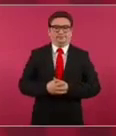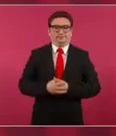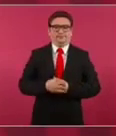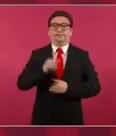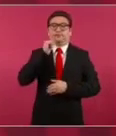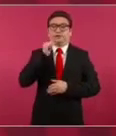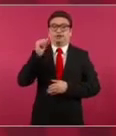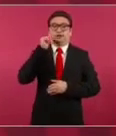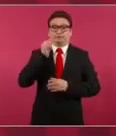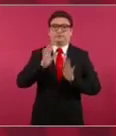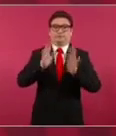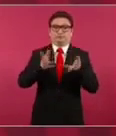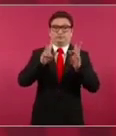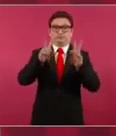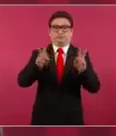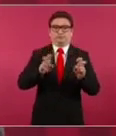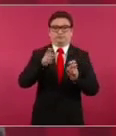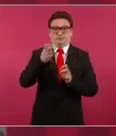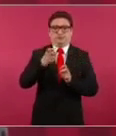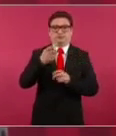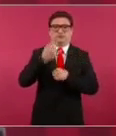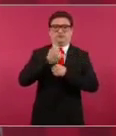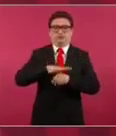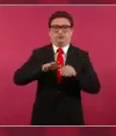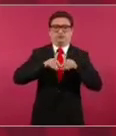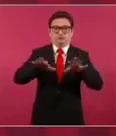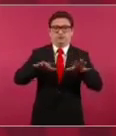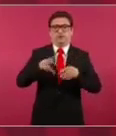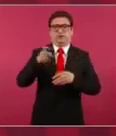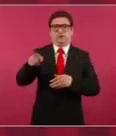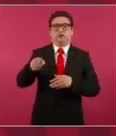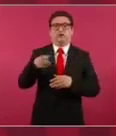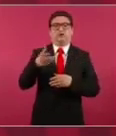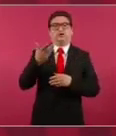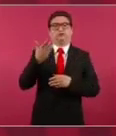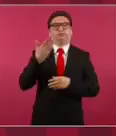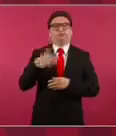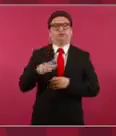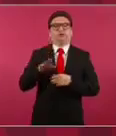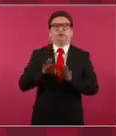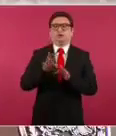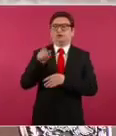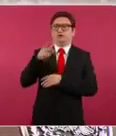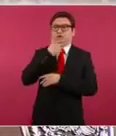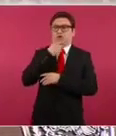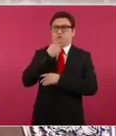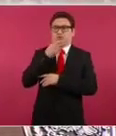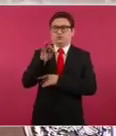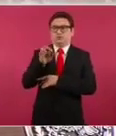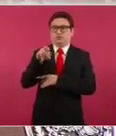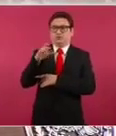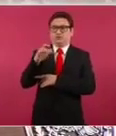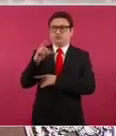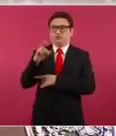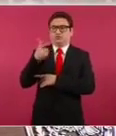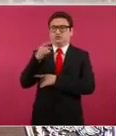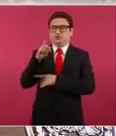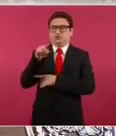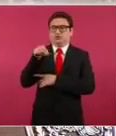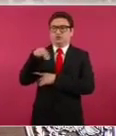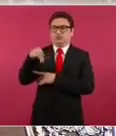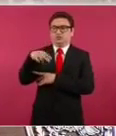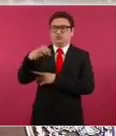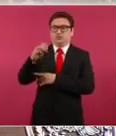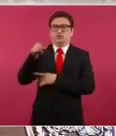Ayer se trató esto. Sí. Hubo un informe de Francisco Garduño sobre la situación en